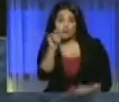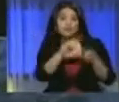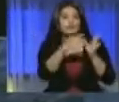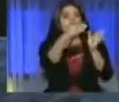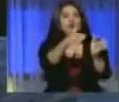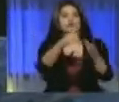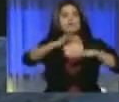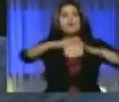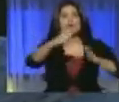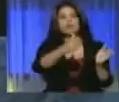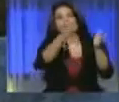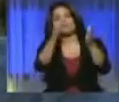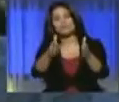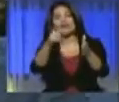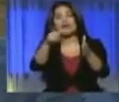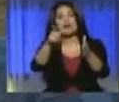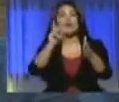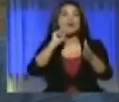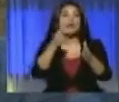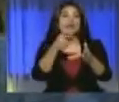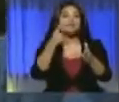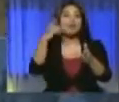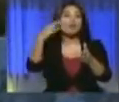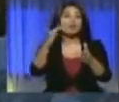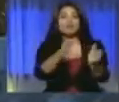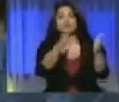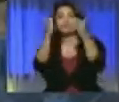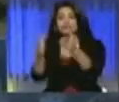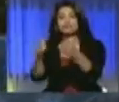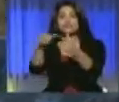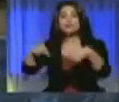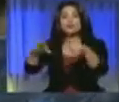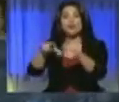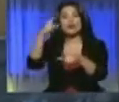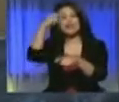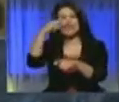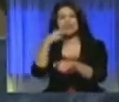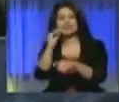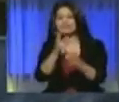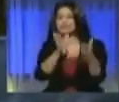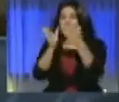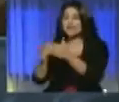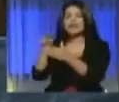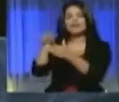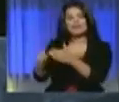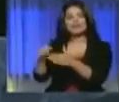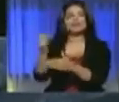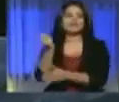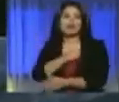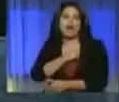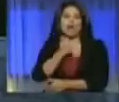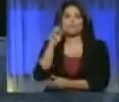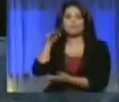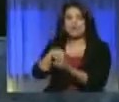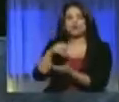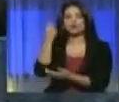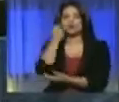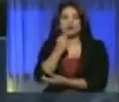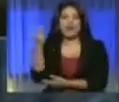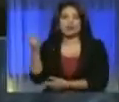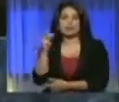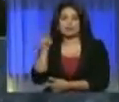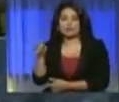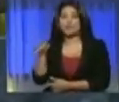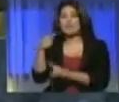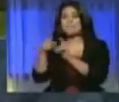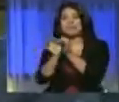Altos Mirandinos y el eje metropolitano que comprende Chacao, Baruta, Sucre y el Latillo. Y sobre todo la zona rural del Latillo, que